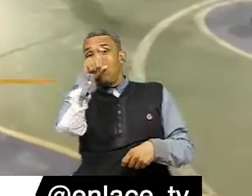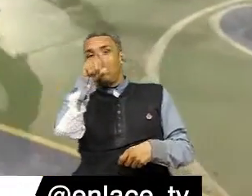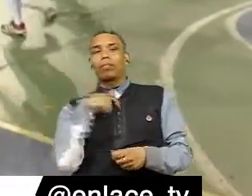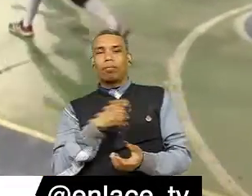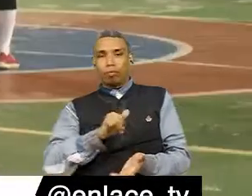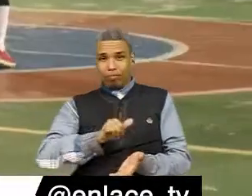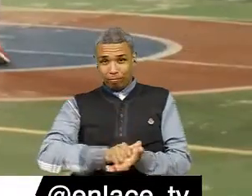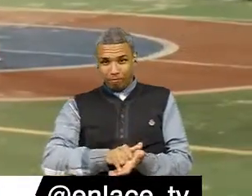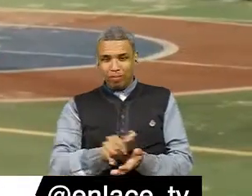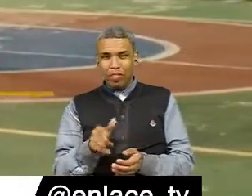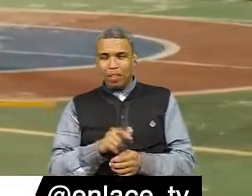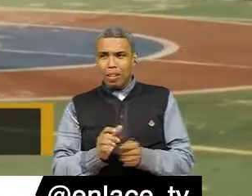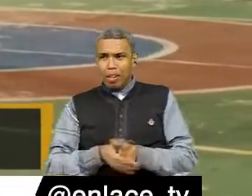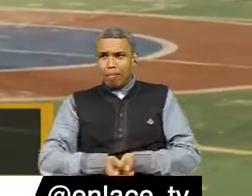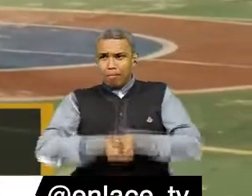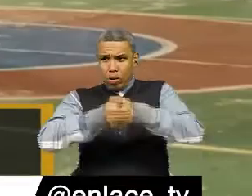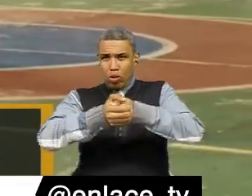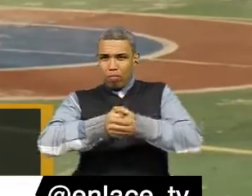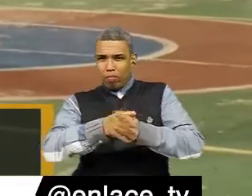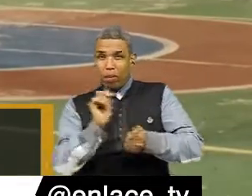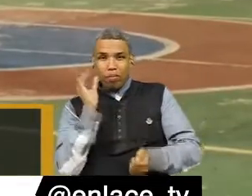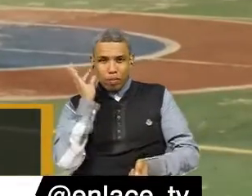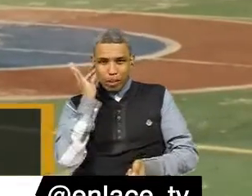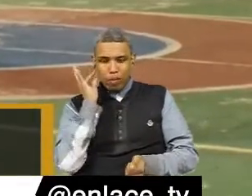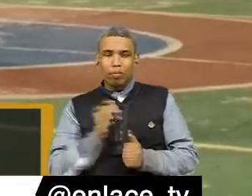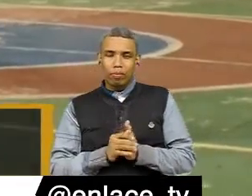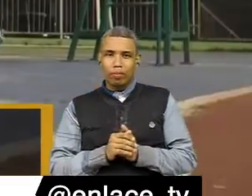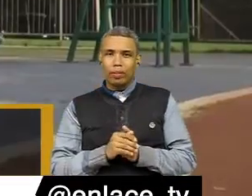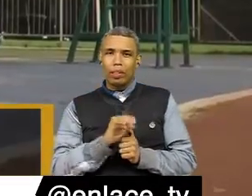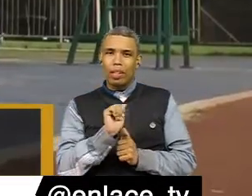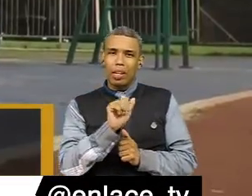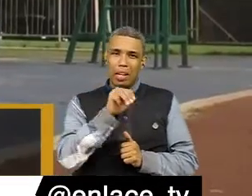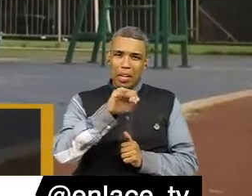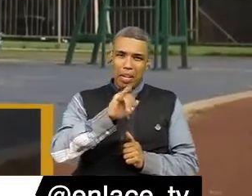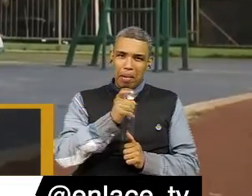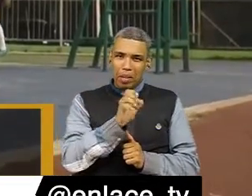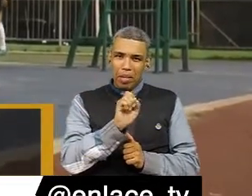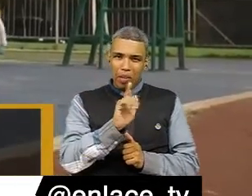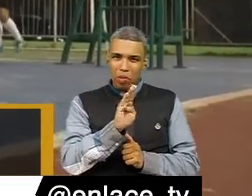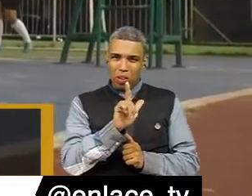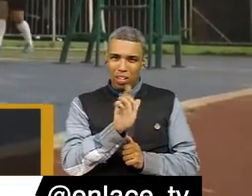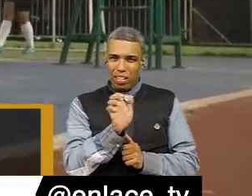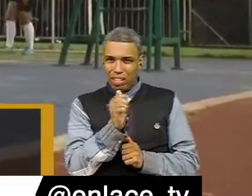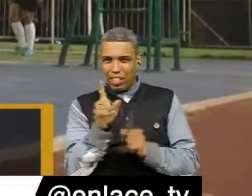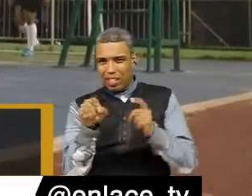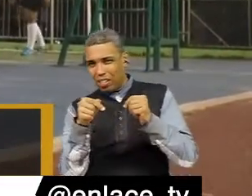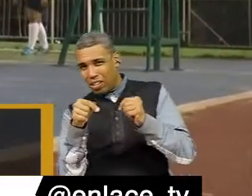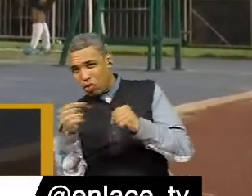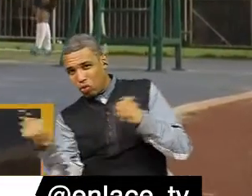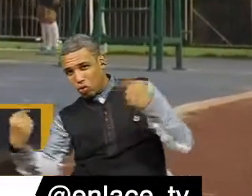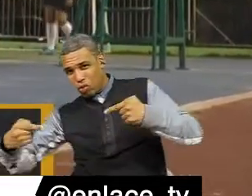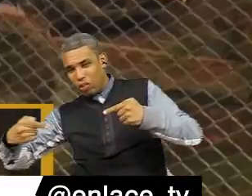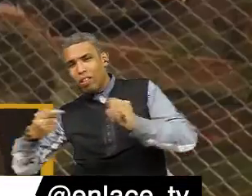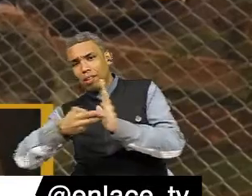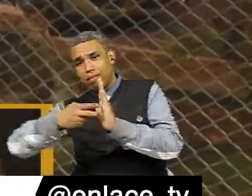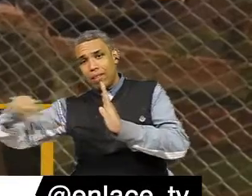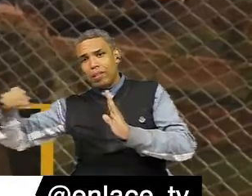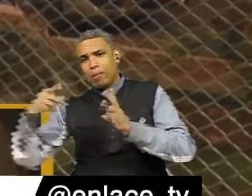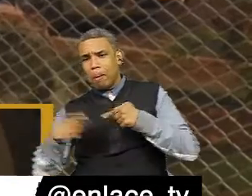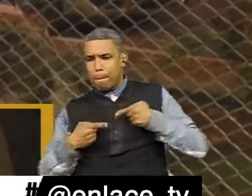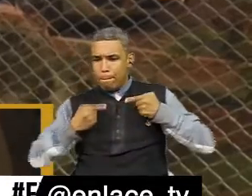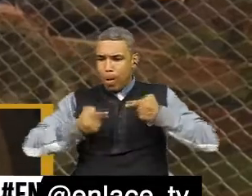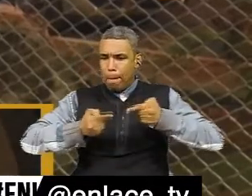campeonatos municipales de voleibol rama femenina. Ami Voley y Técnico de Comercio clasificaron a la final. Bueno, pues a la fecha